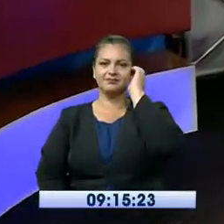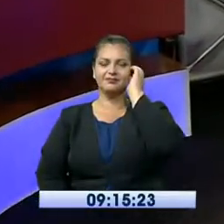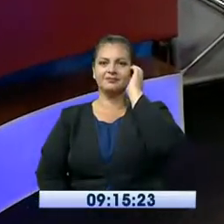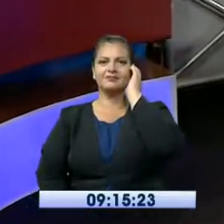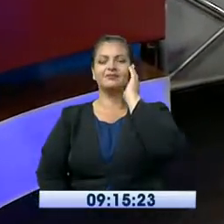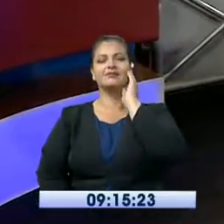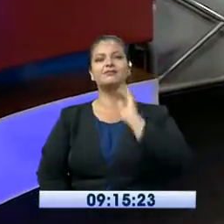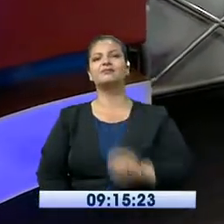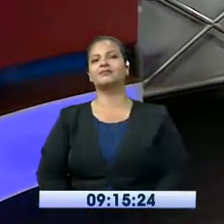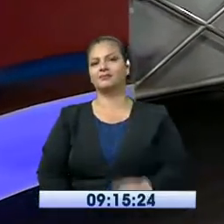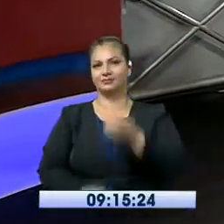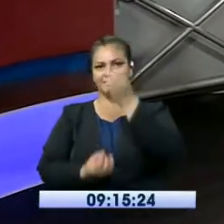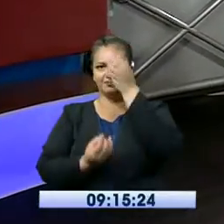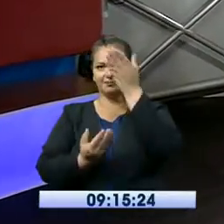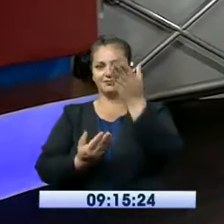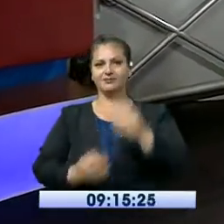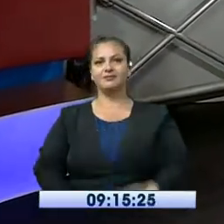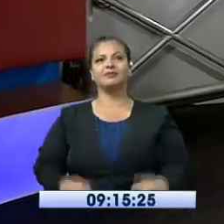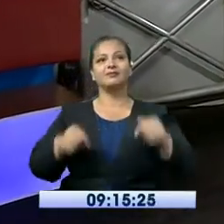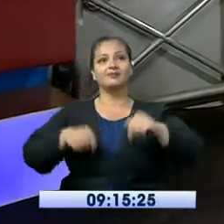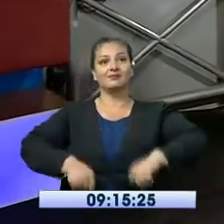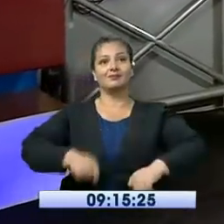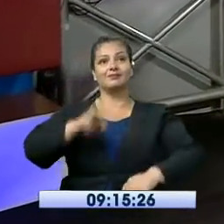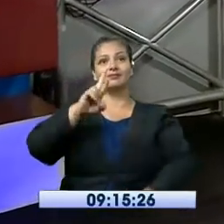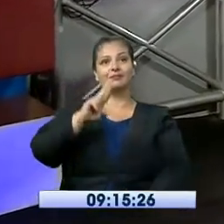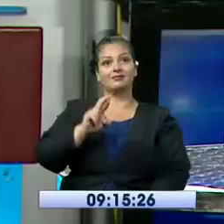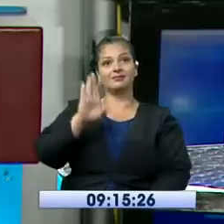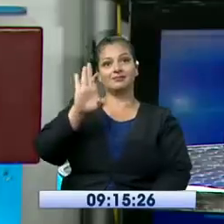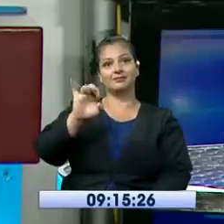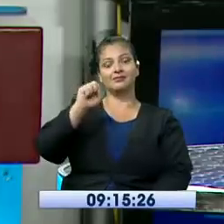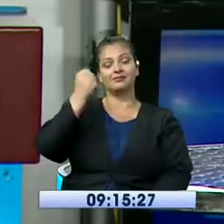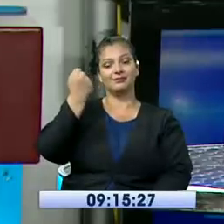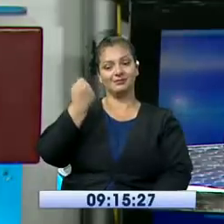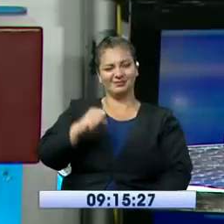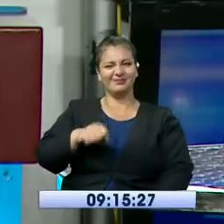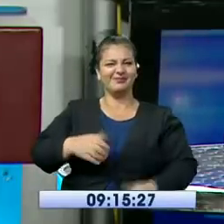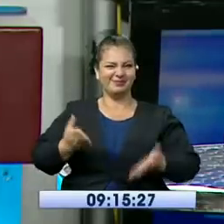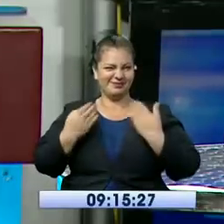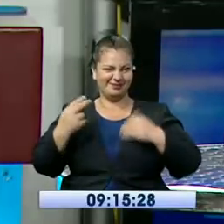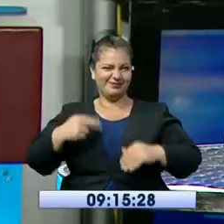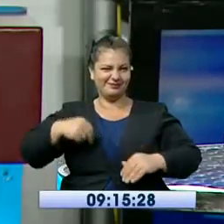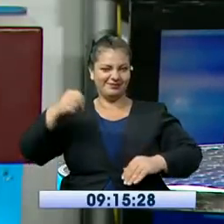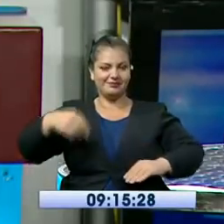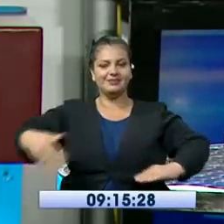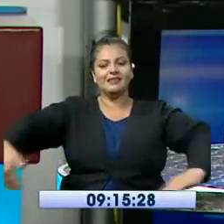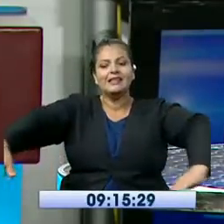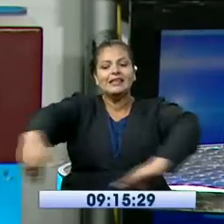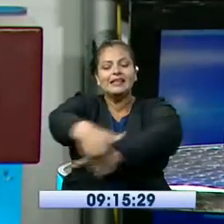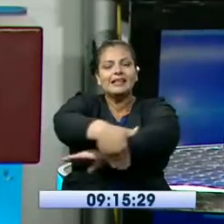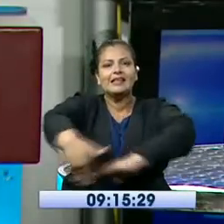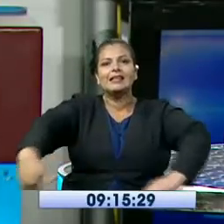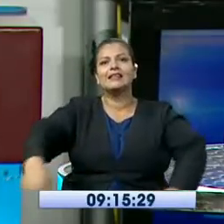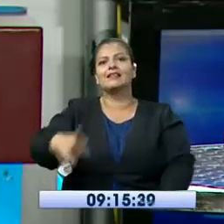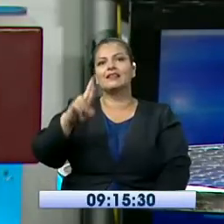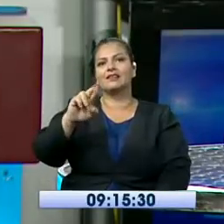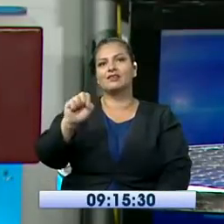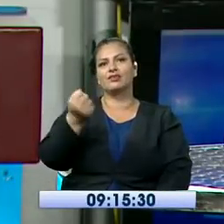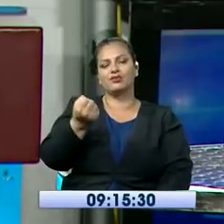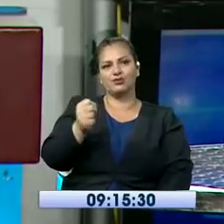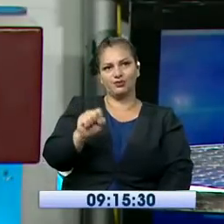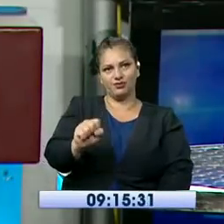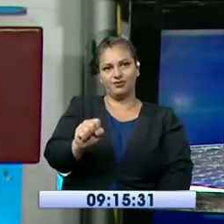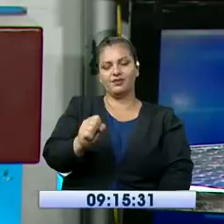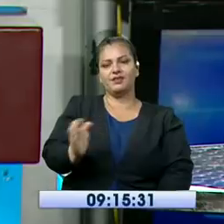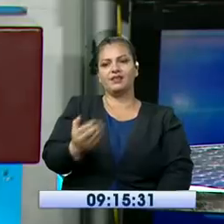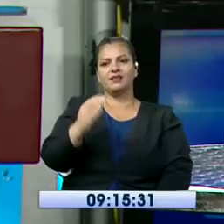vamos con esta información la avenida rosa campusano ubicada en el noroeste de guayaquil se convertirá en una sola vía en los próximos 15 días